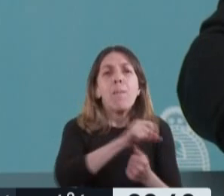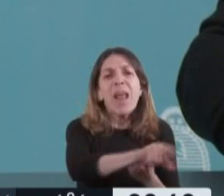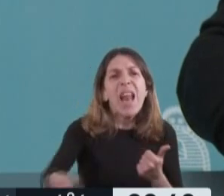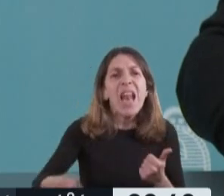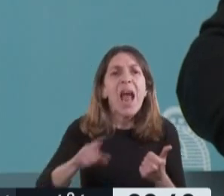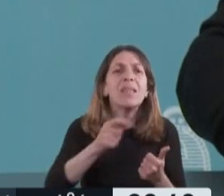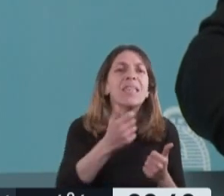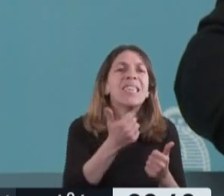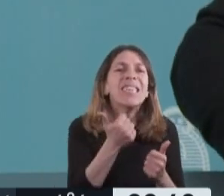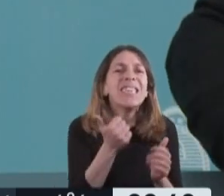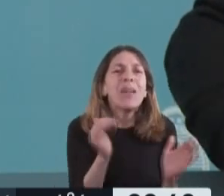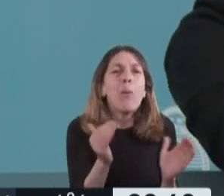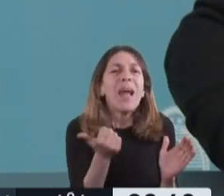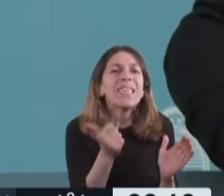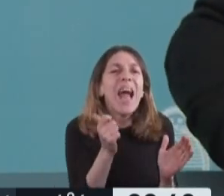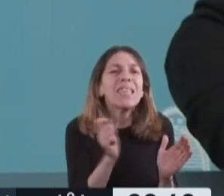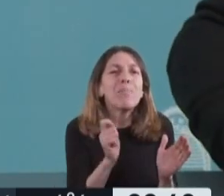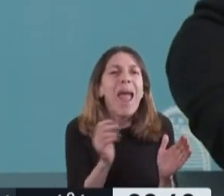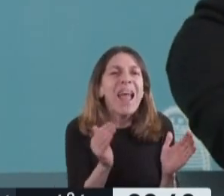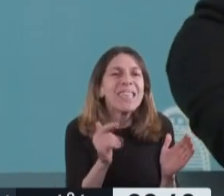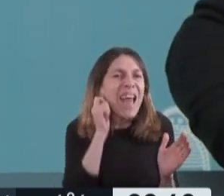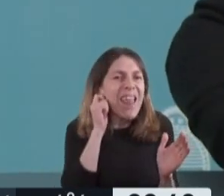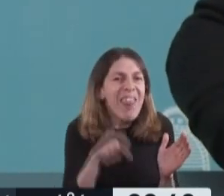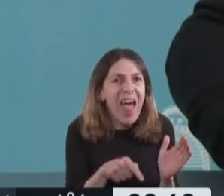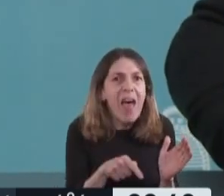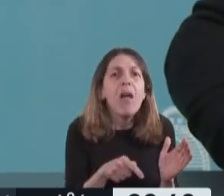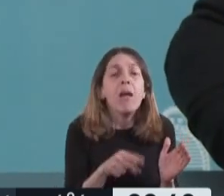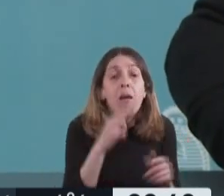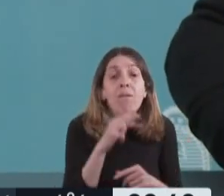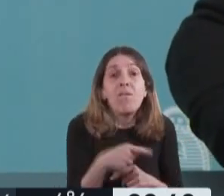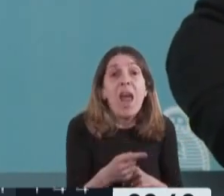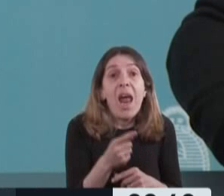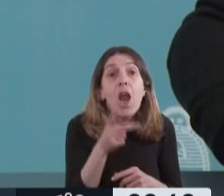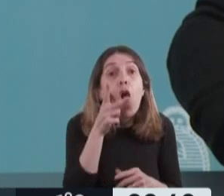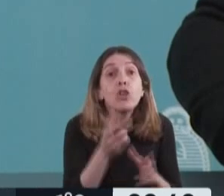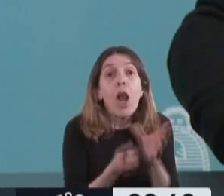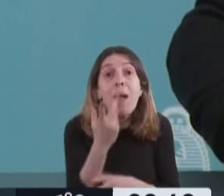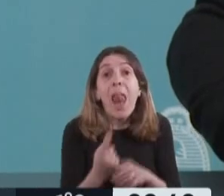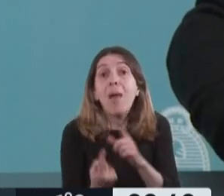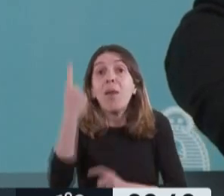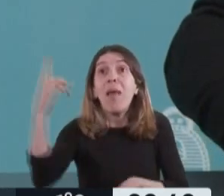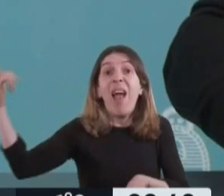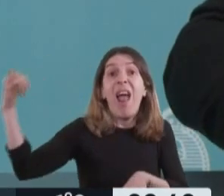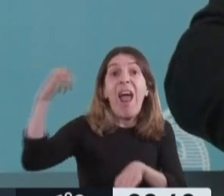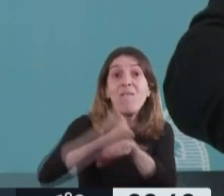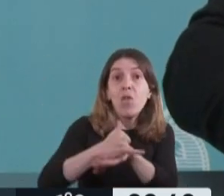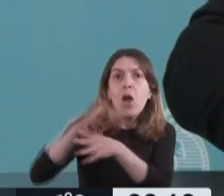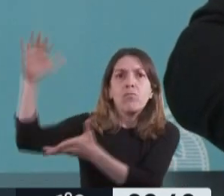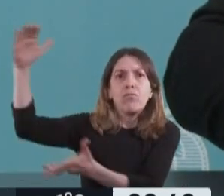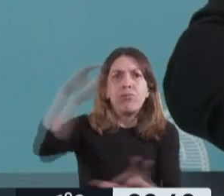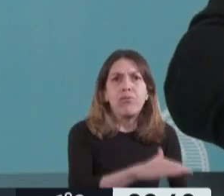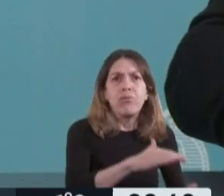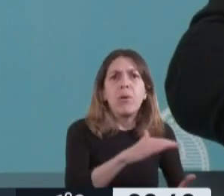a partir de los 6 meses de vida el viernes a las 8 de la mañana llega el primer avión la primera entrega con